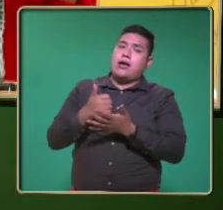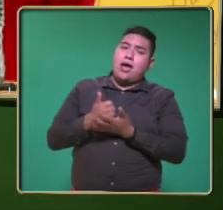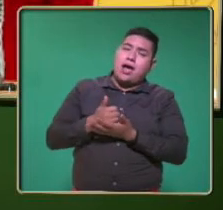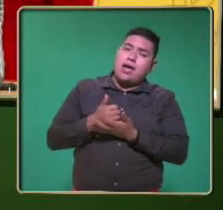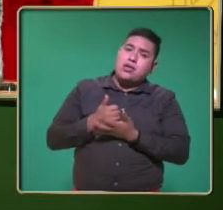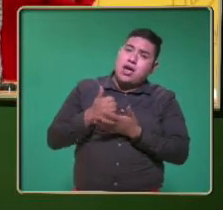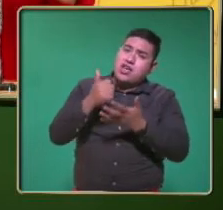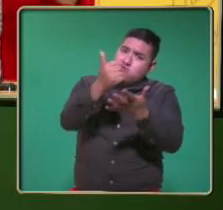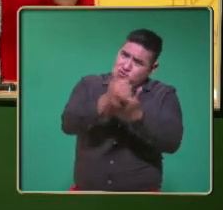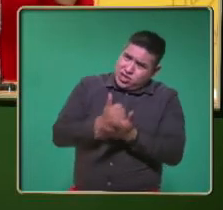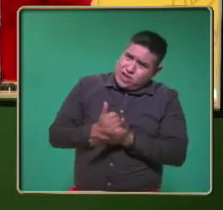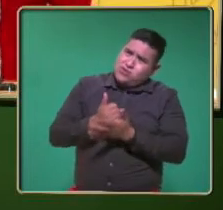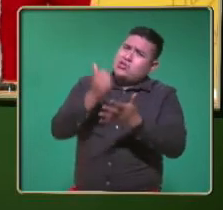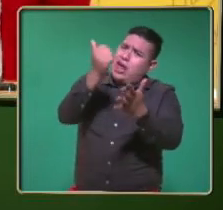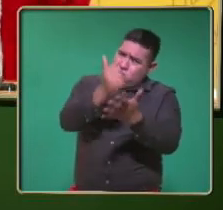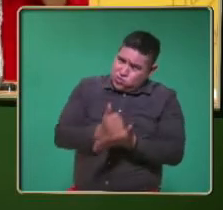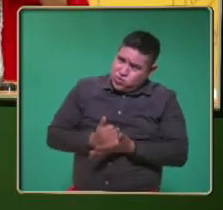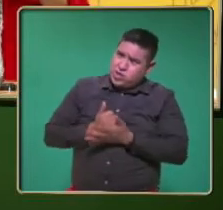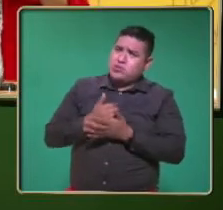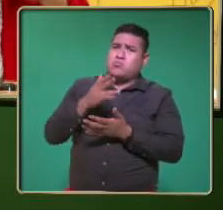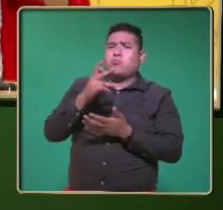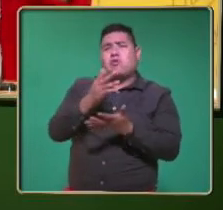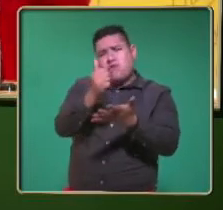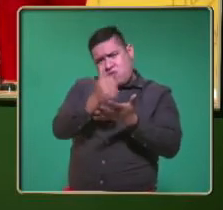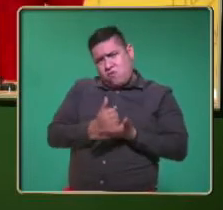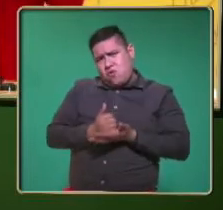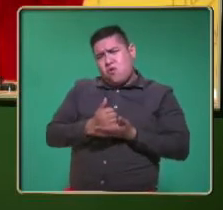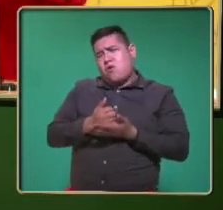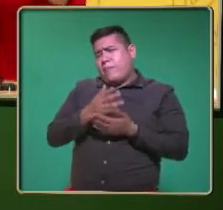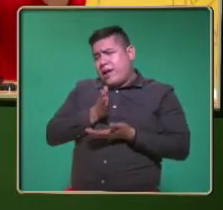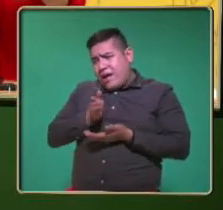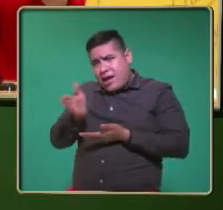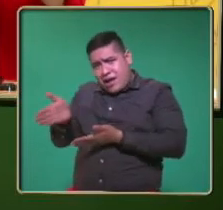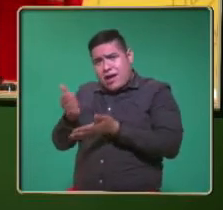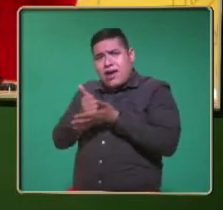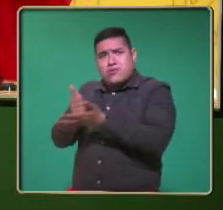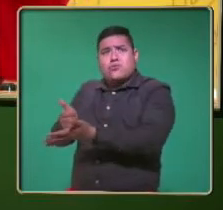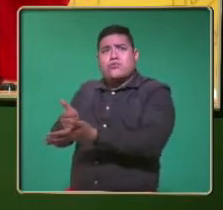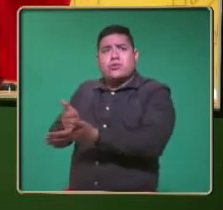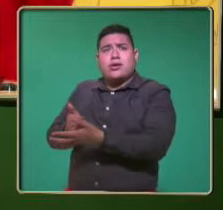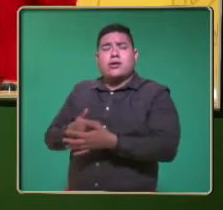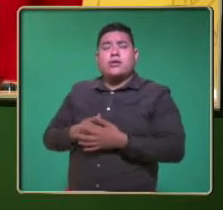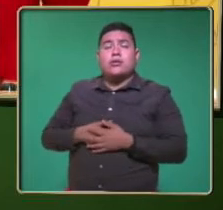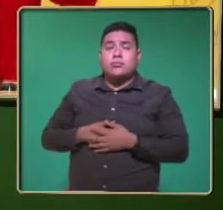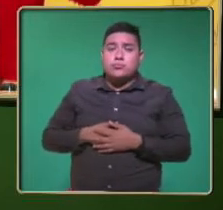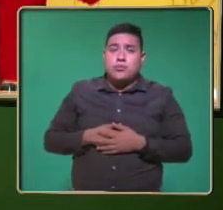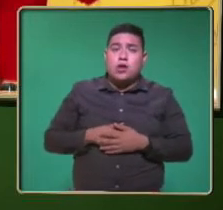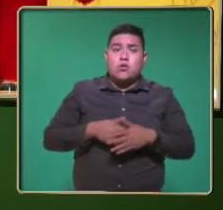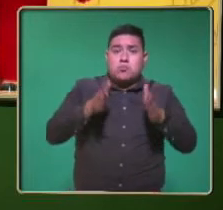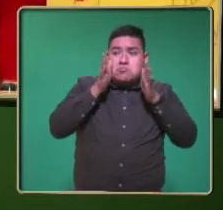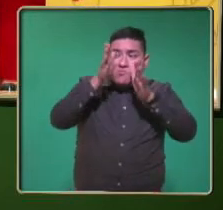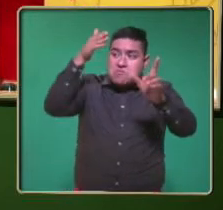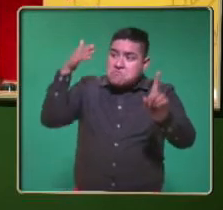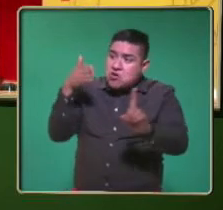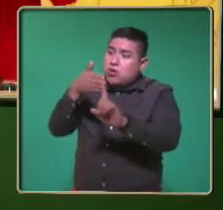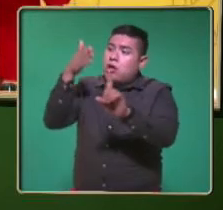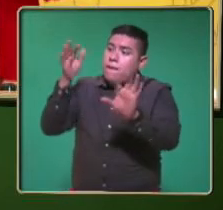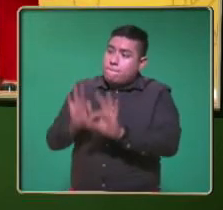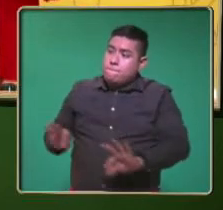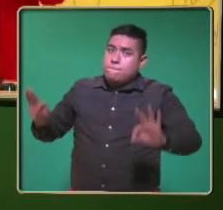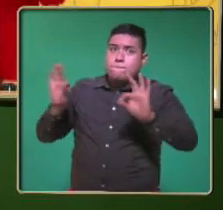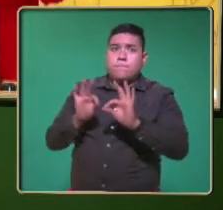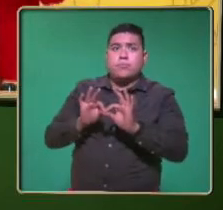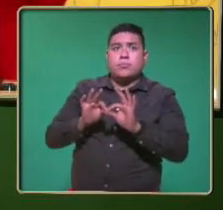familia, ayúdenos papás a ayudar a su hijo, para bien de él. Siempre nuestra misión y nuestro objetivo